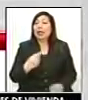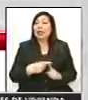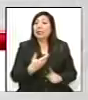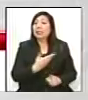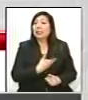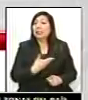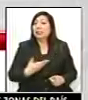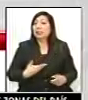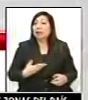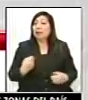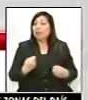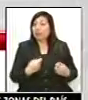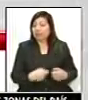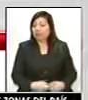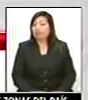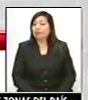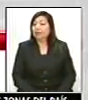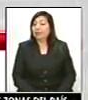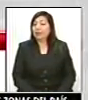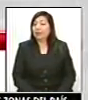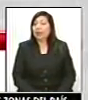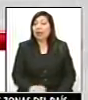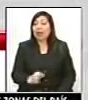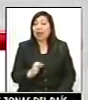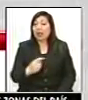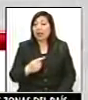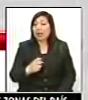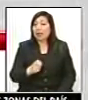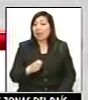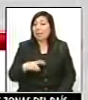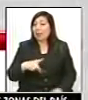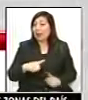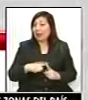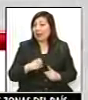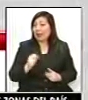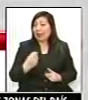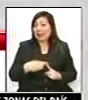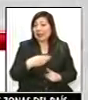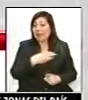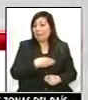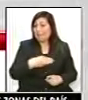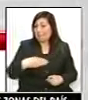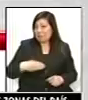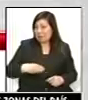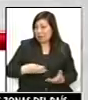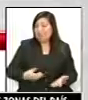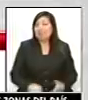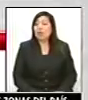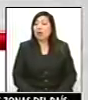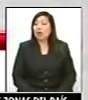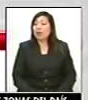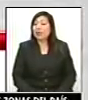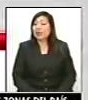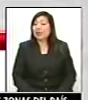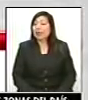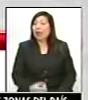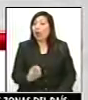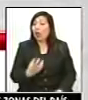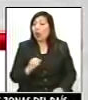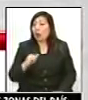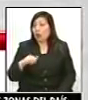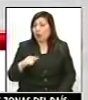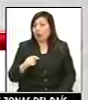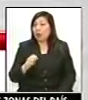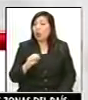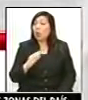del Comité Proconectividad; Elena Ida Conterno Martinelli, exmiembro permanente del Comité Proconectividad; y Jorge